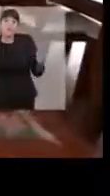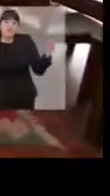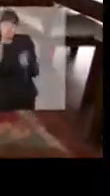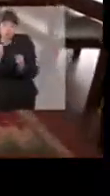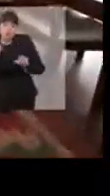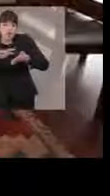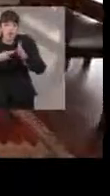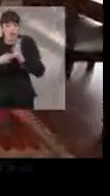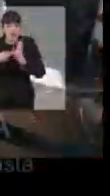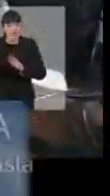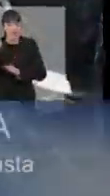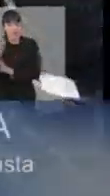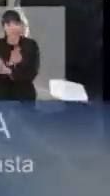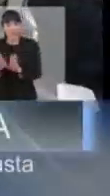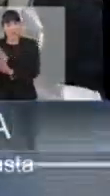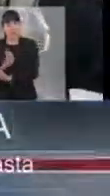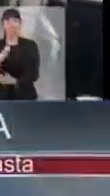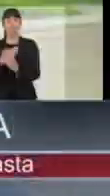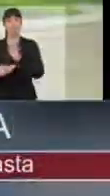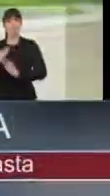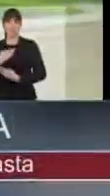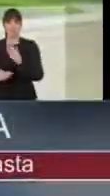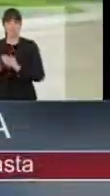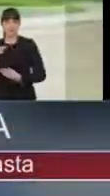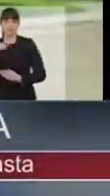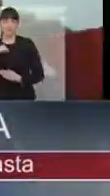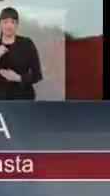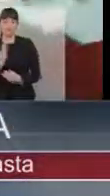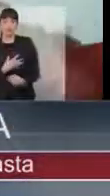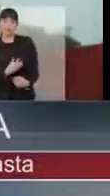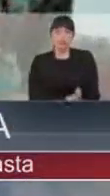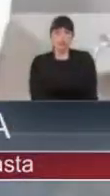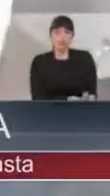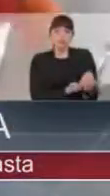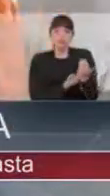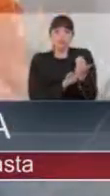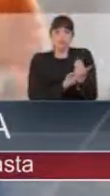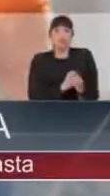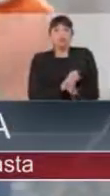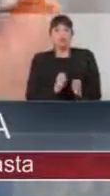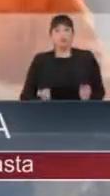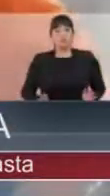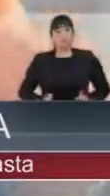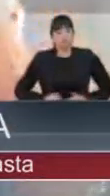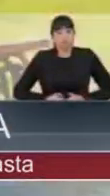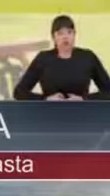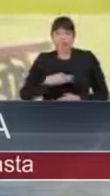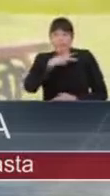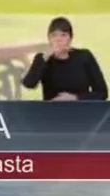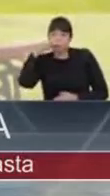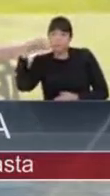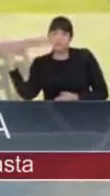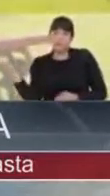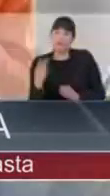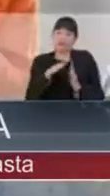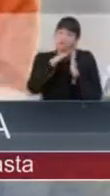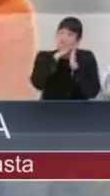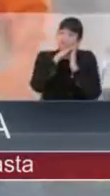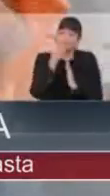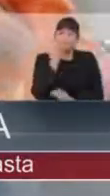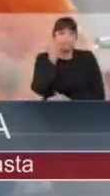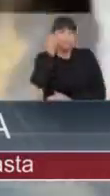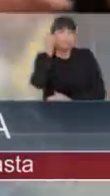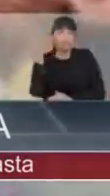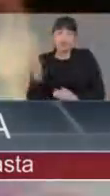Primero que todo, prevenir, y segundo, poder consultar de manera oportuna frente a cualquier signo y síntoma que pueda significar una complicación de